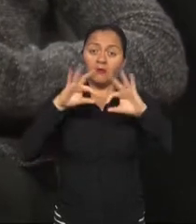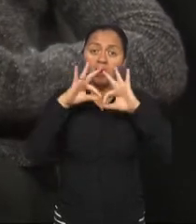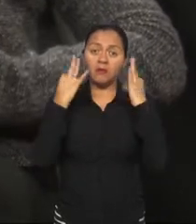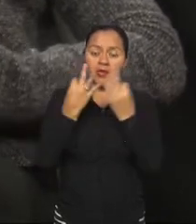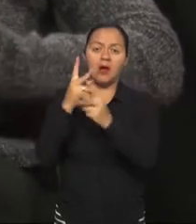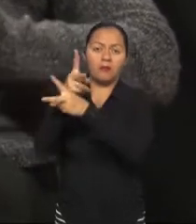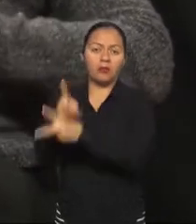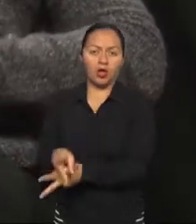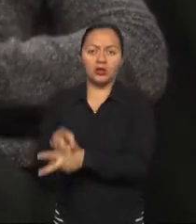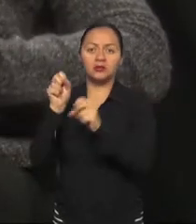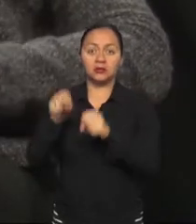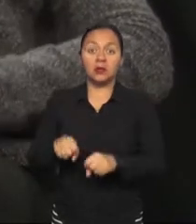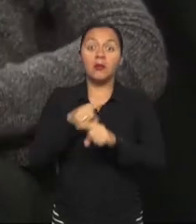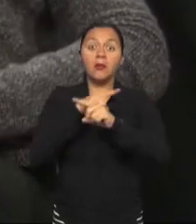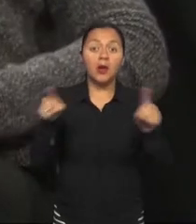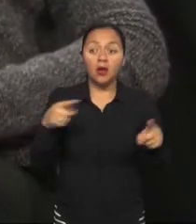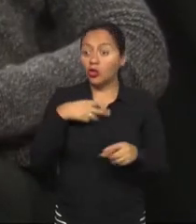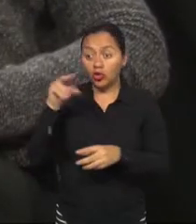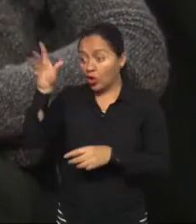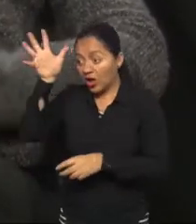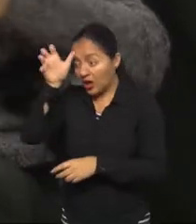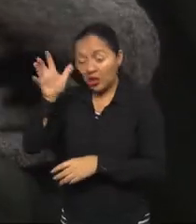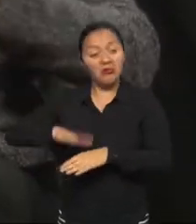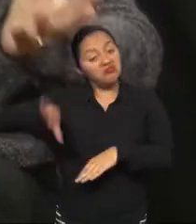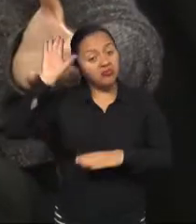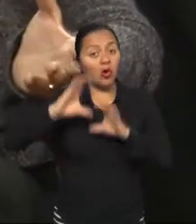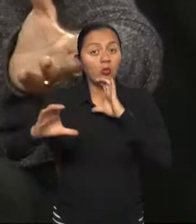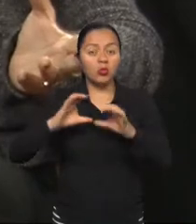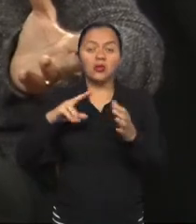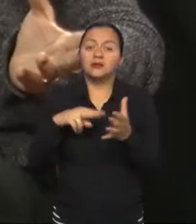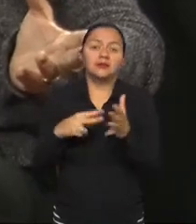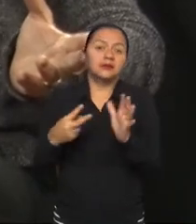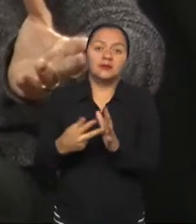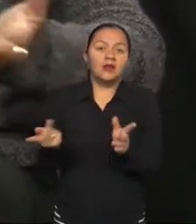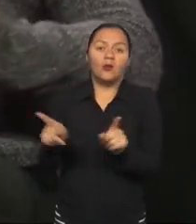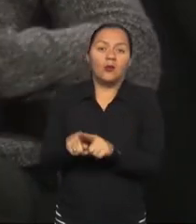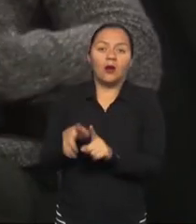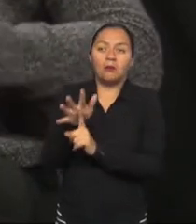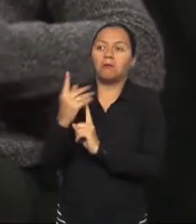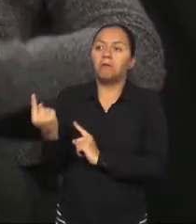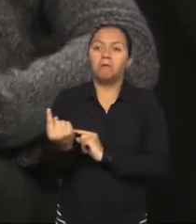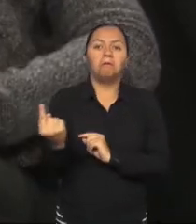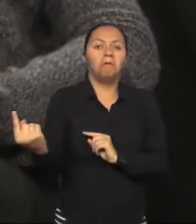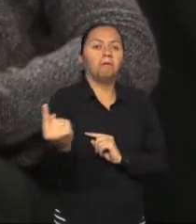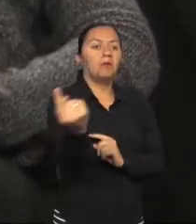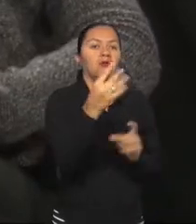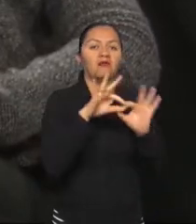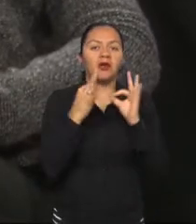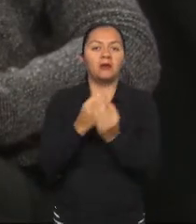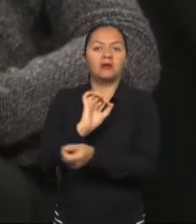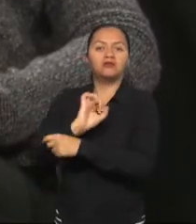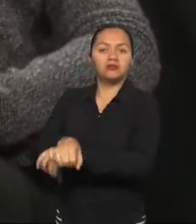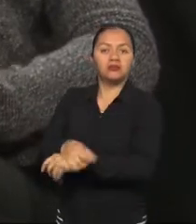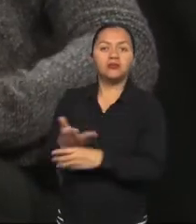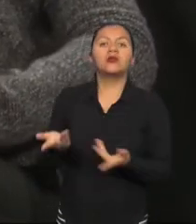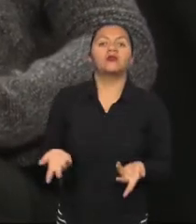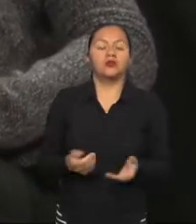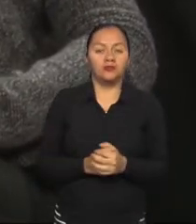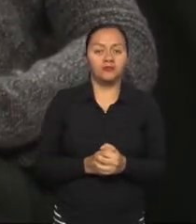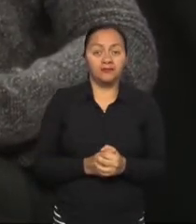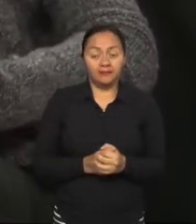puede provocar violencia en general en las personas, pero especialmente en las personas con